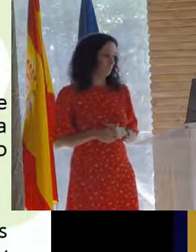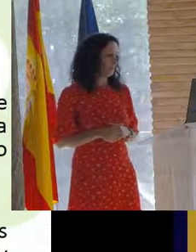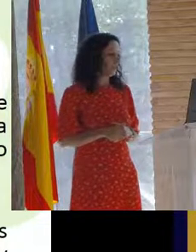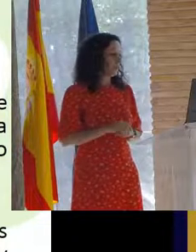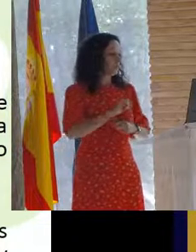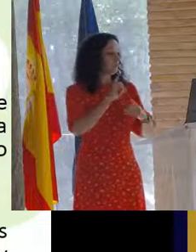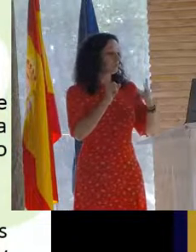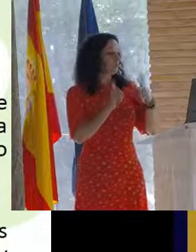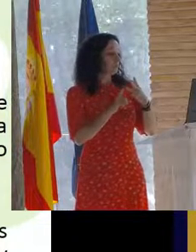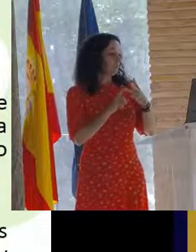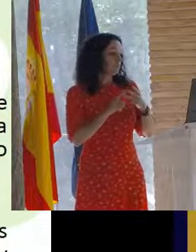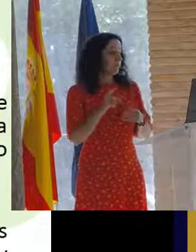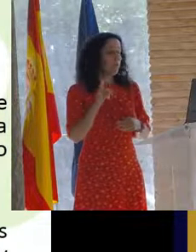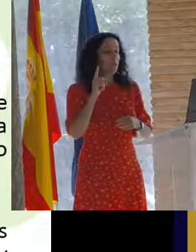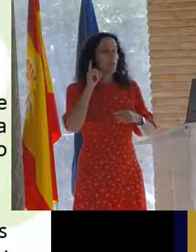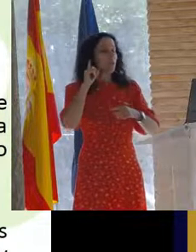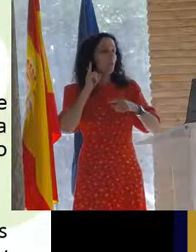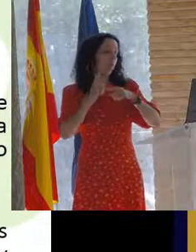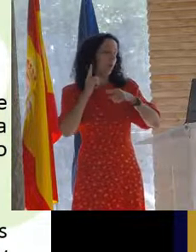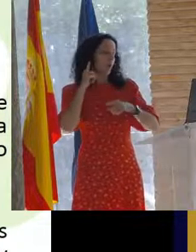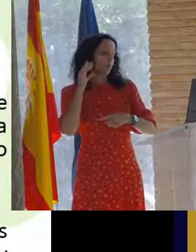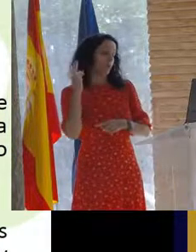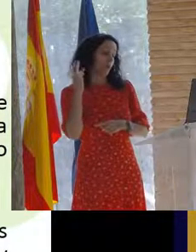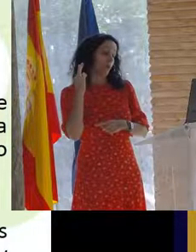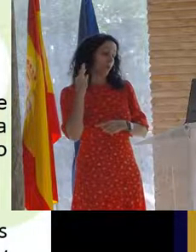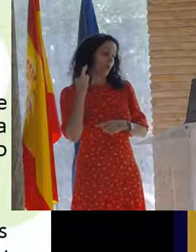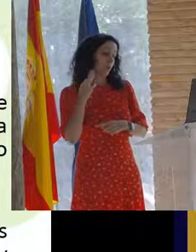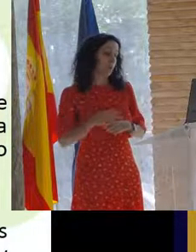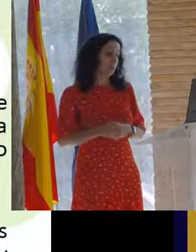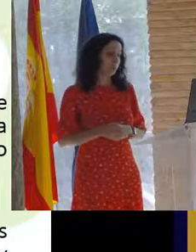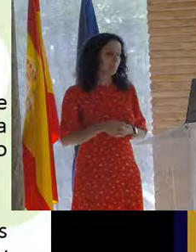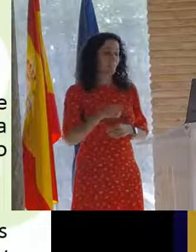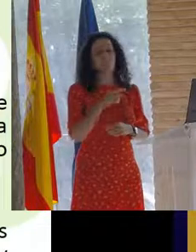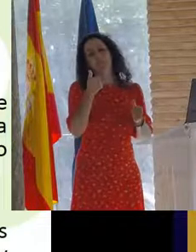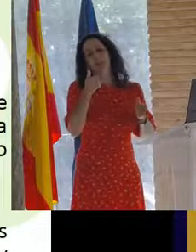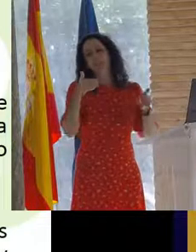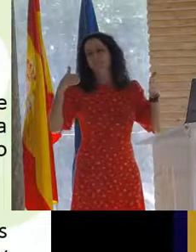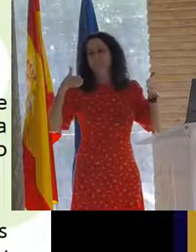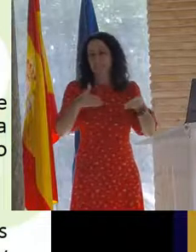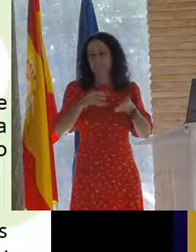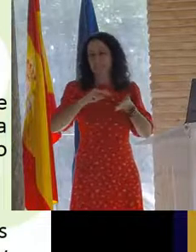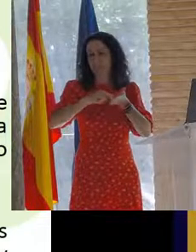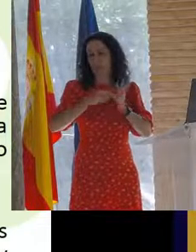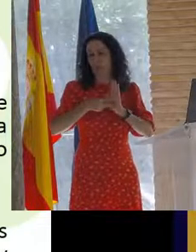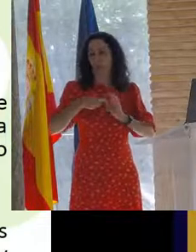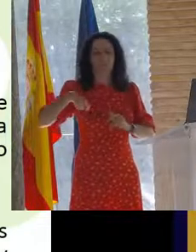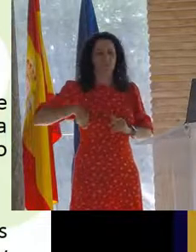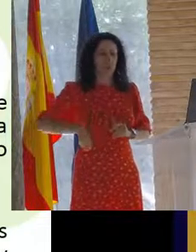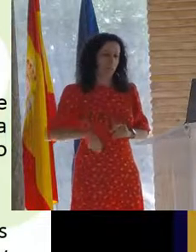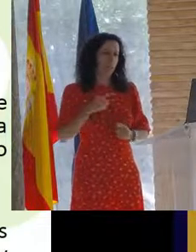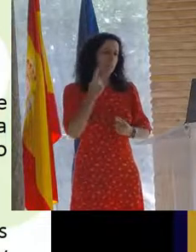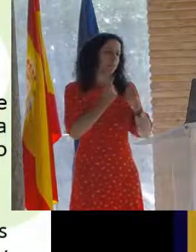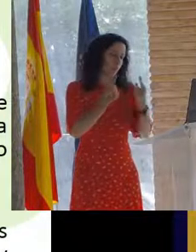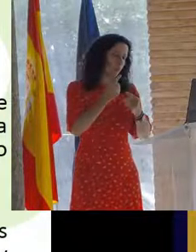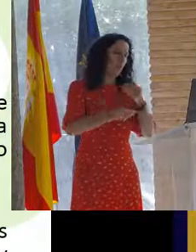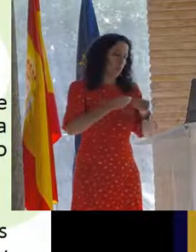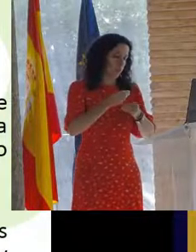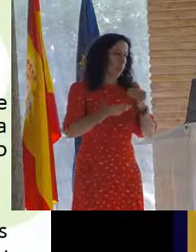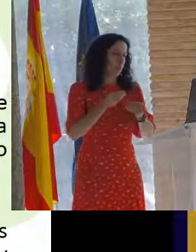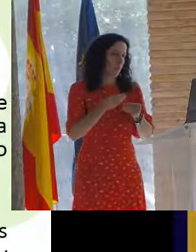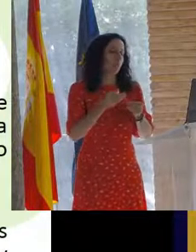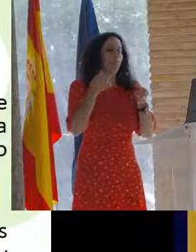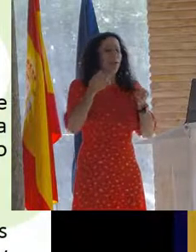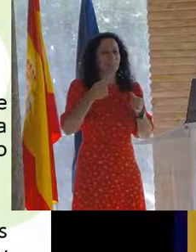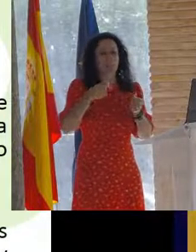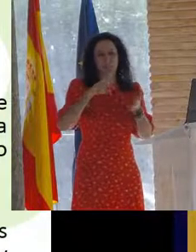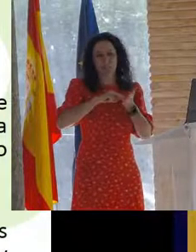nos pasa a nosotros no tenemos que ser mudos por por ser sordos solamente el término hipoacúsico está más enfocado y Es un término más